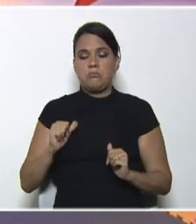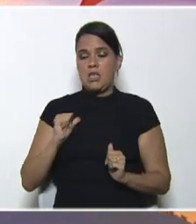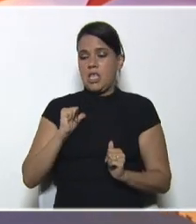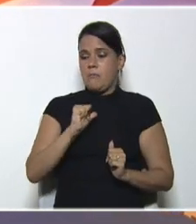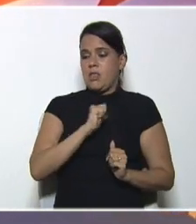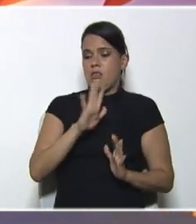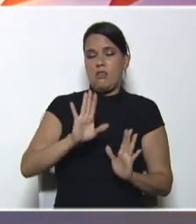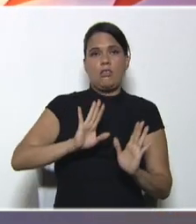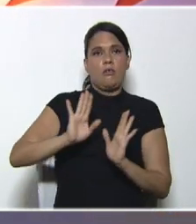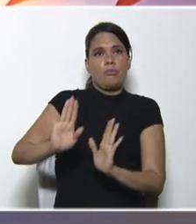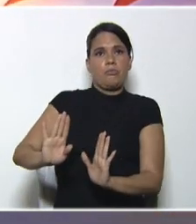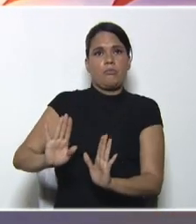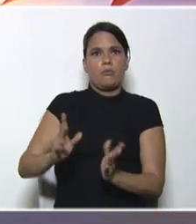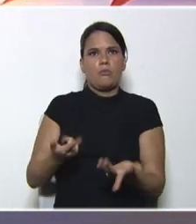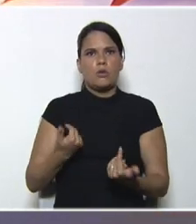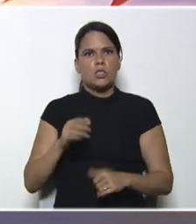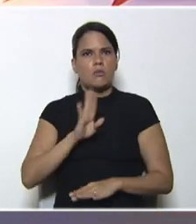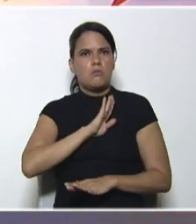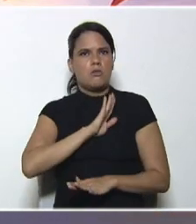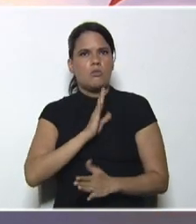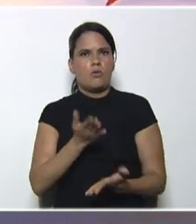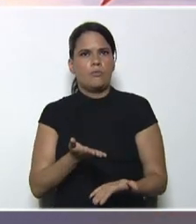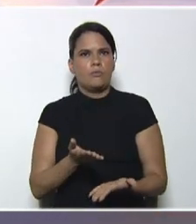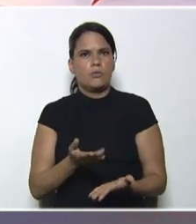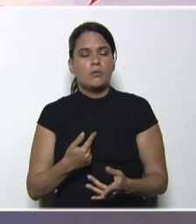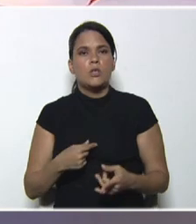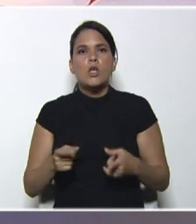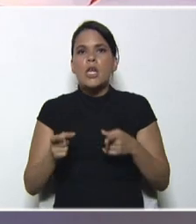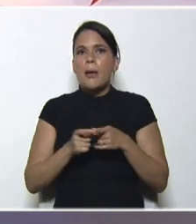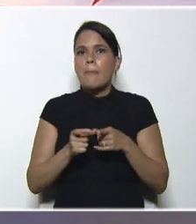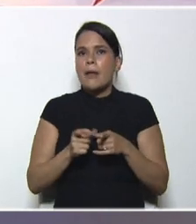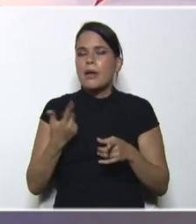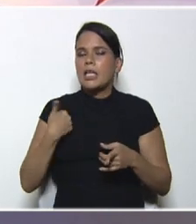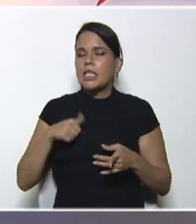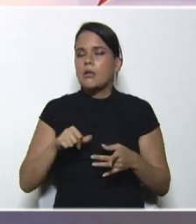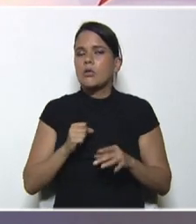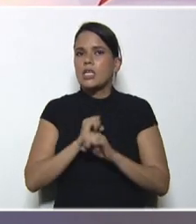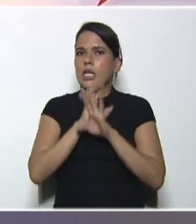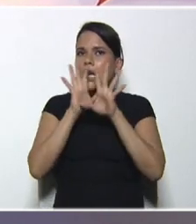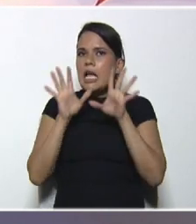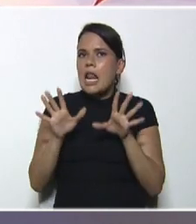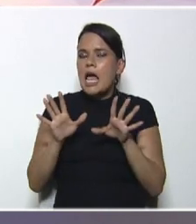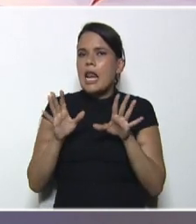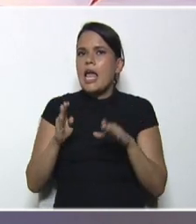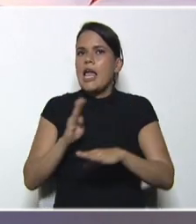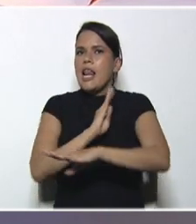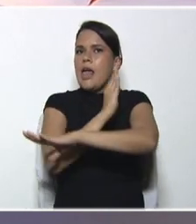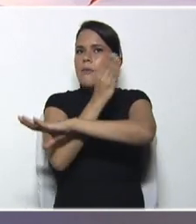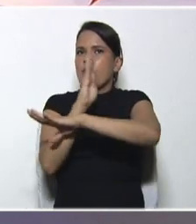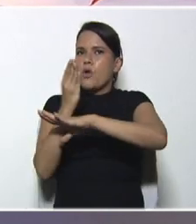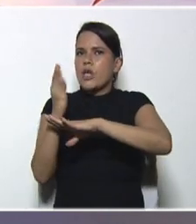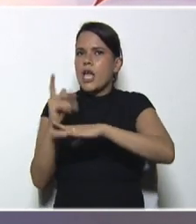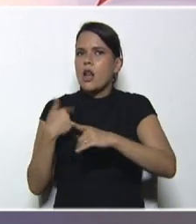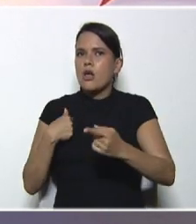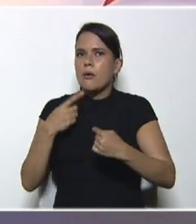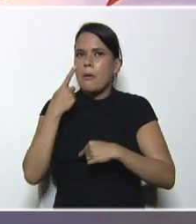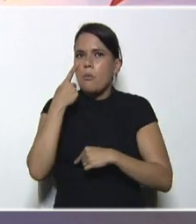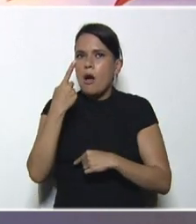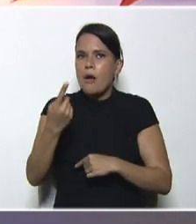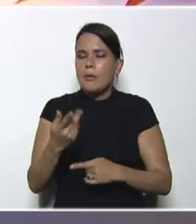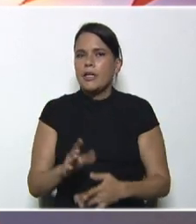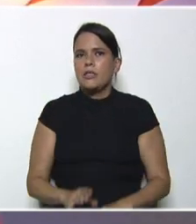¿ok? Ese es un término que debemos tener en cuenta en la biología y lo que vamos a ver acerca de